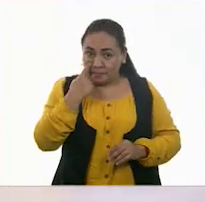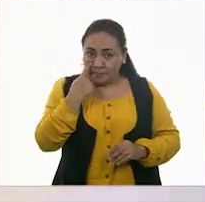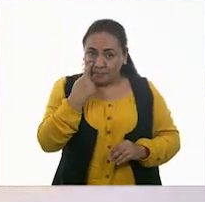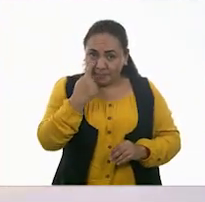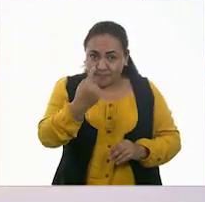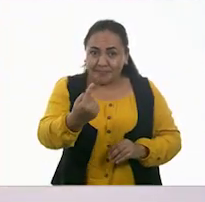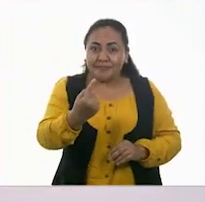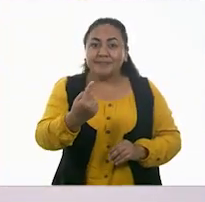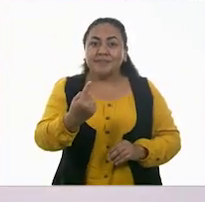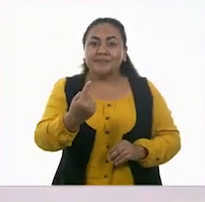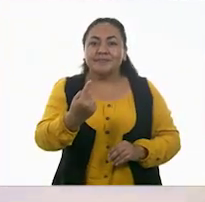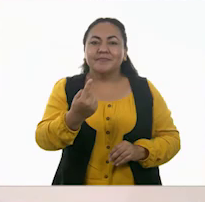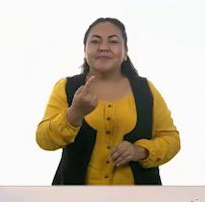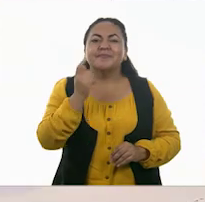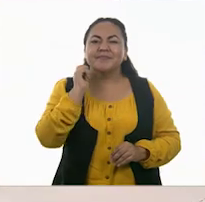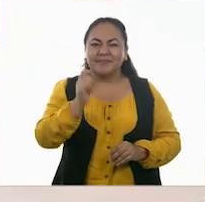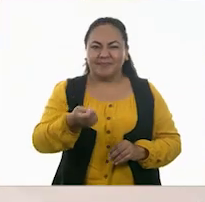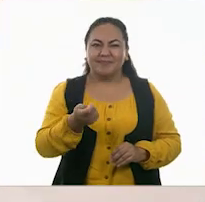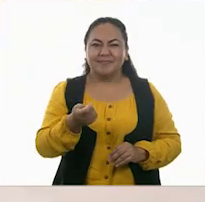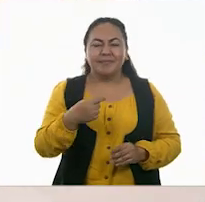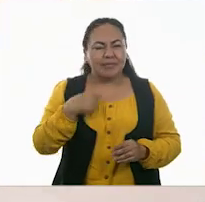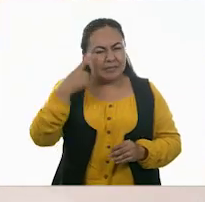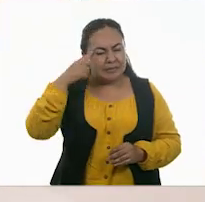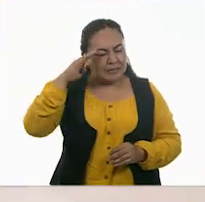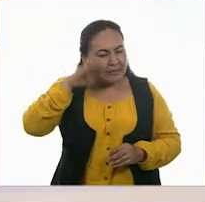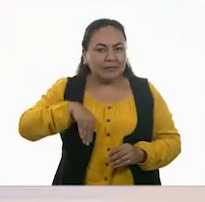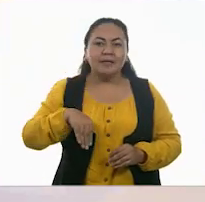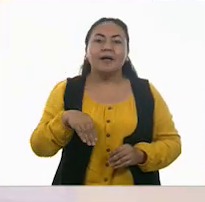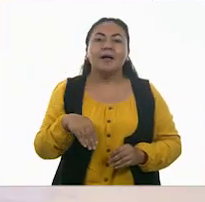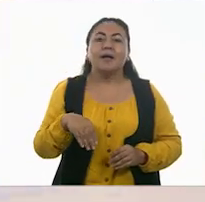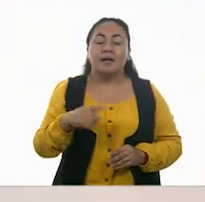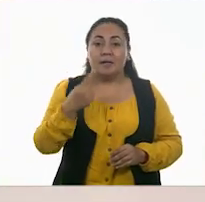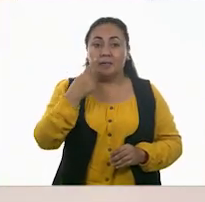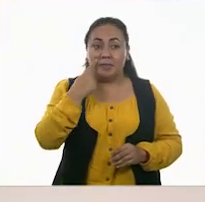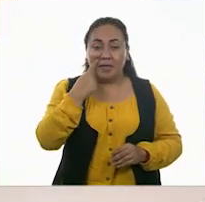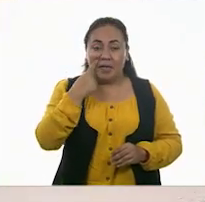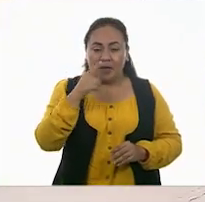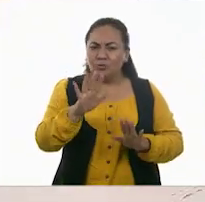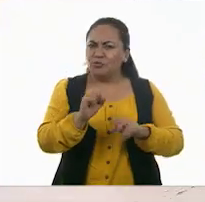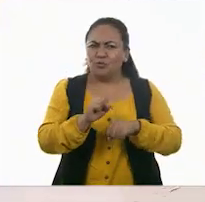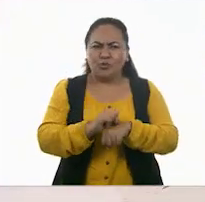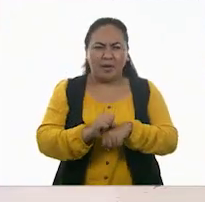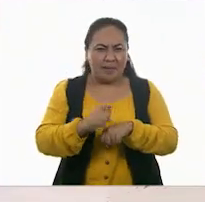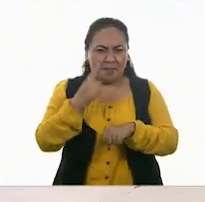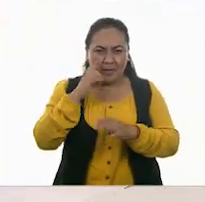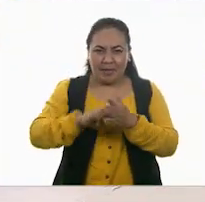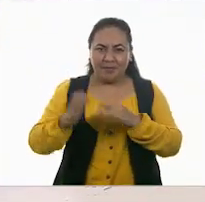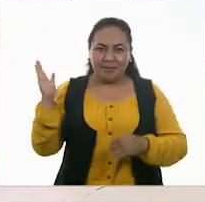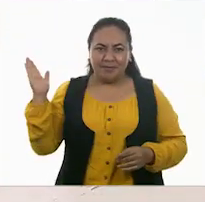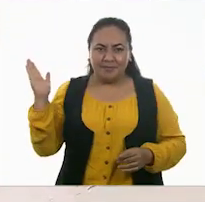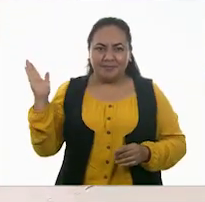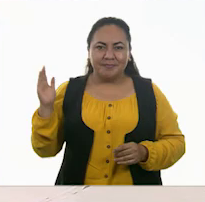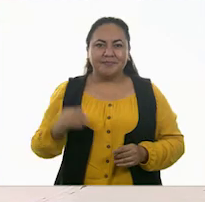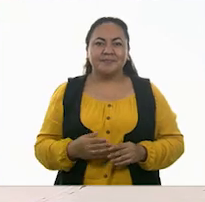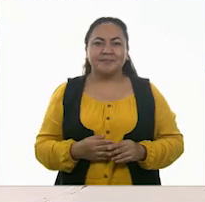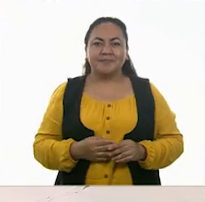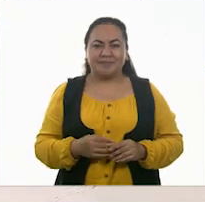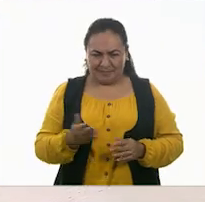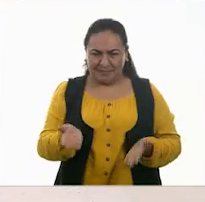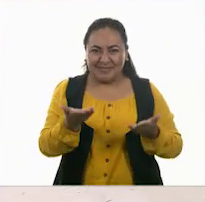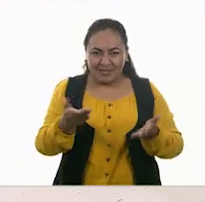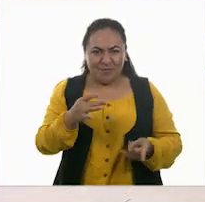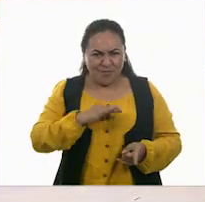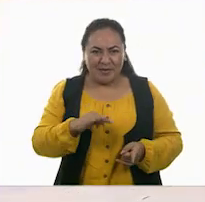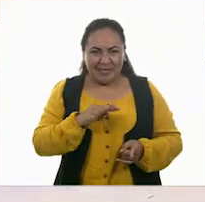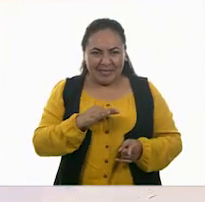llevarlo a lo que es nuestro rollito. Ah. Suave, suave, en casita, suave. Bien. Suave, suave. Y ahora...